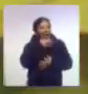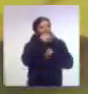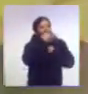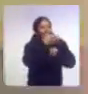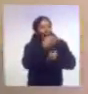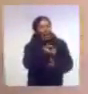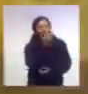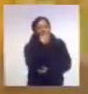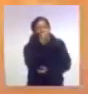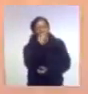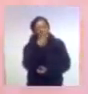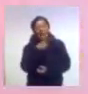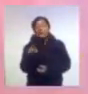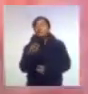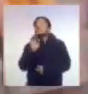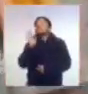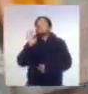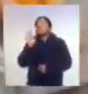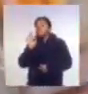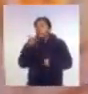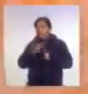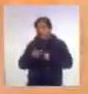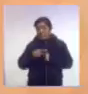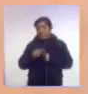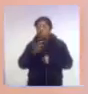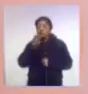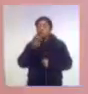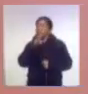ello recomienda acudir con un experto.